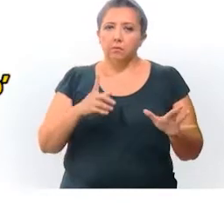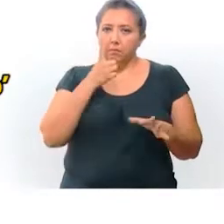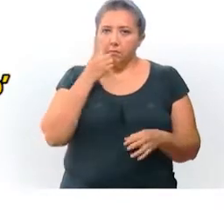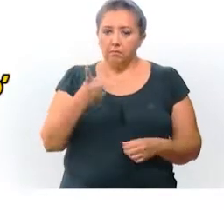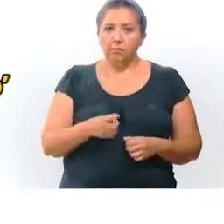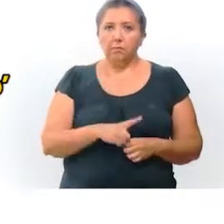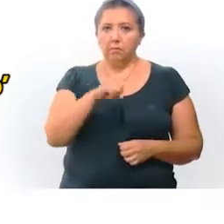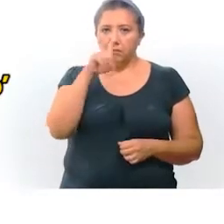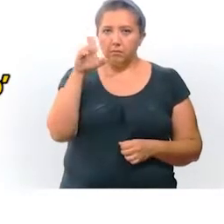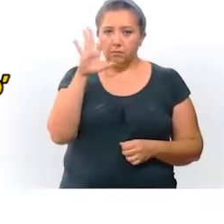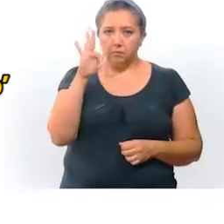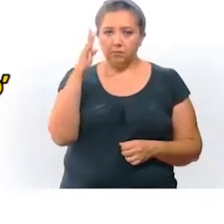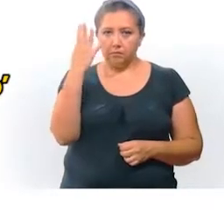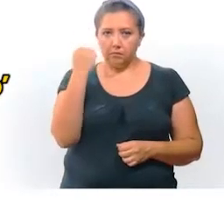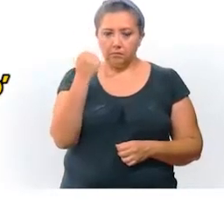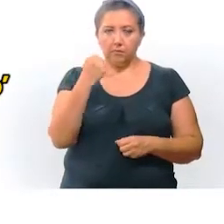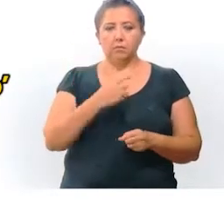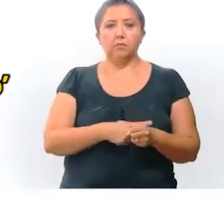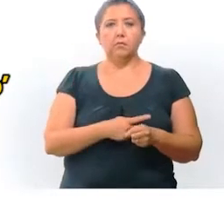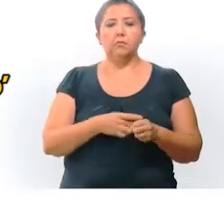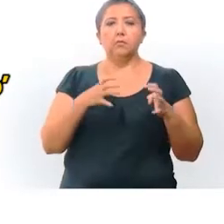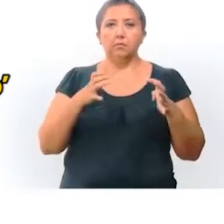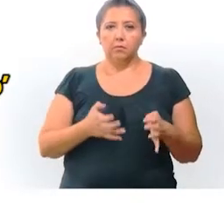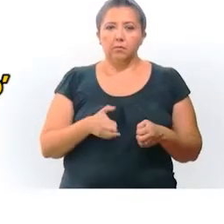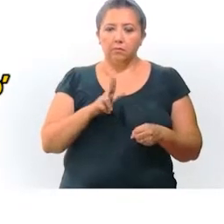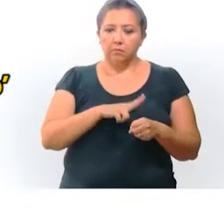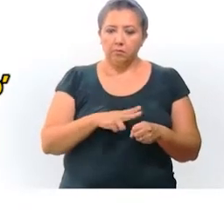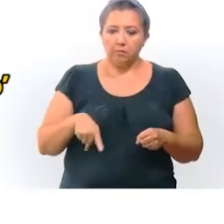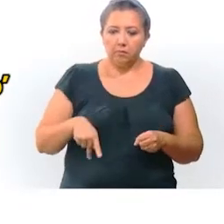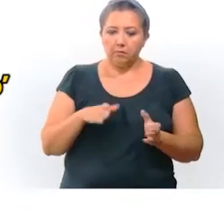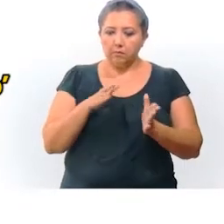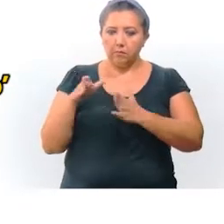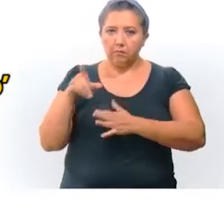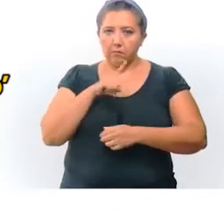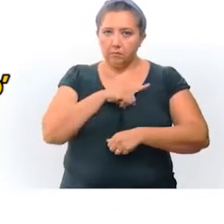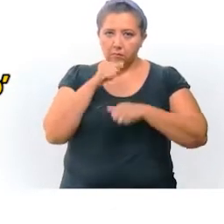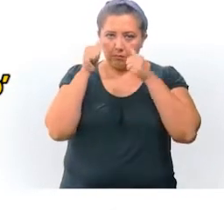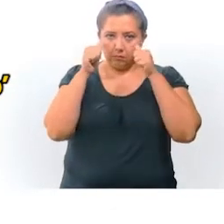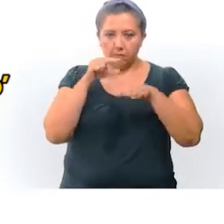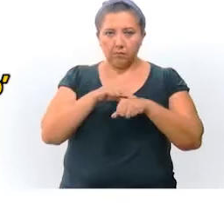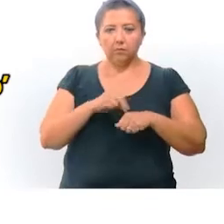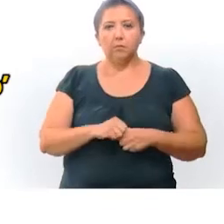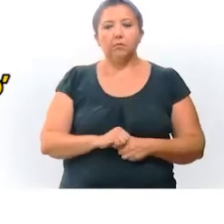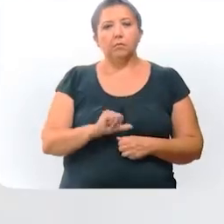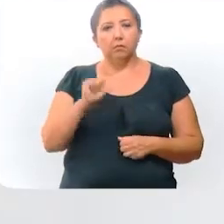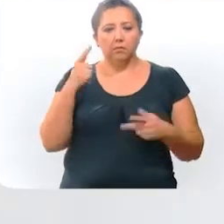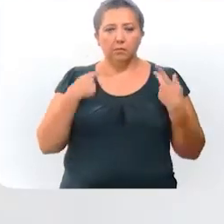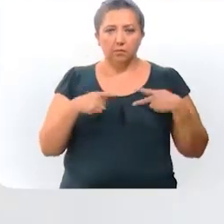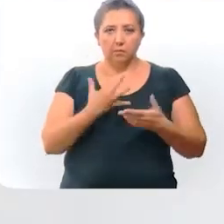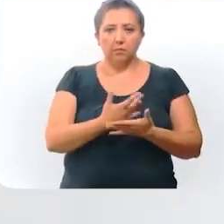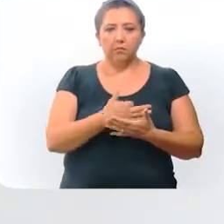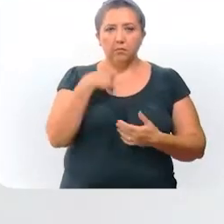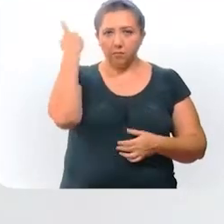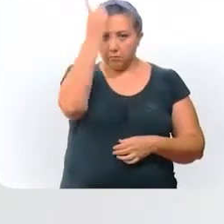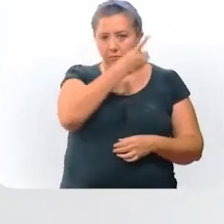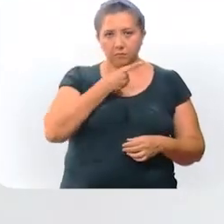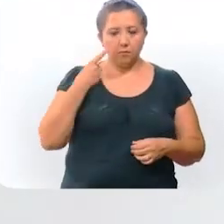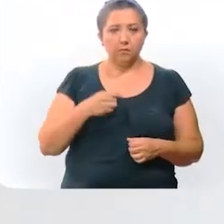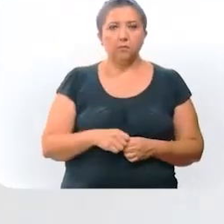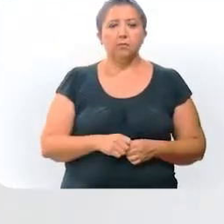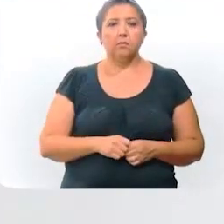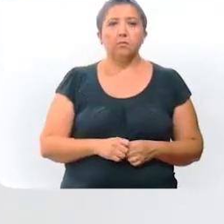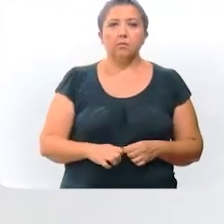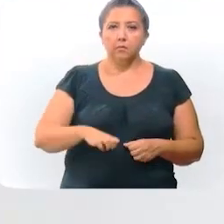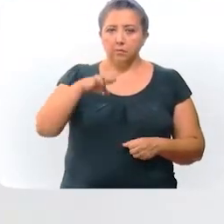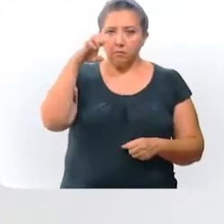Como ya se mencionó, 149 de los casos positivos están en hospitales públicos y en aislamiento total. Hay otros pacientes al espera de